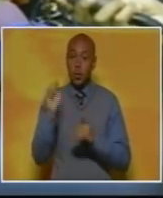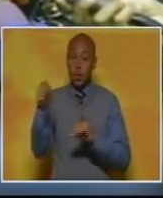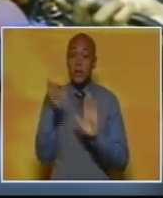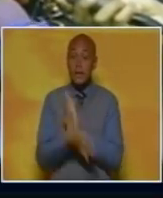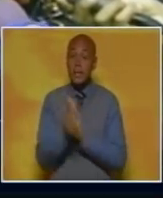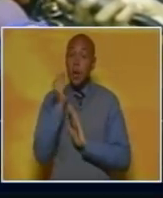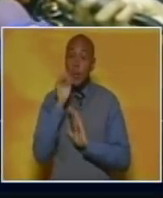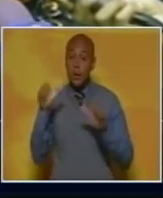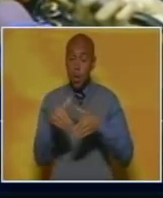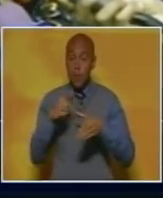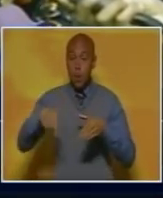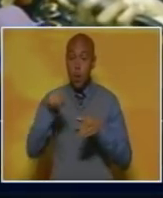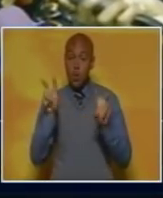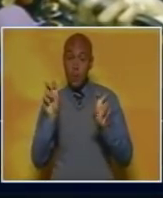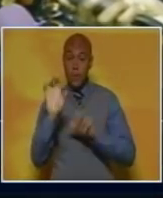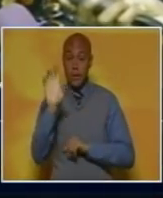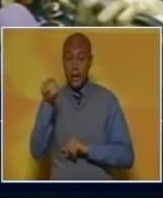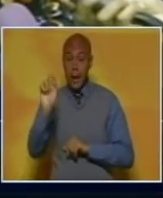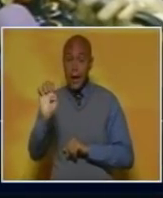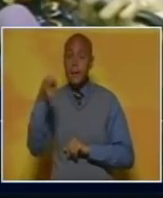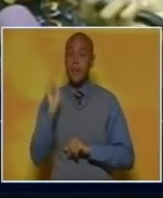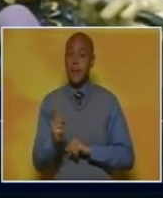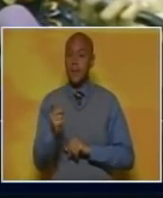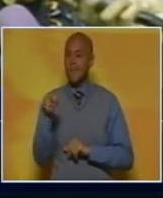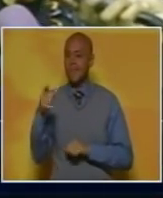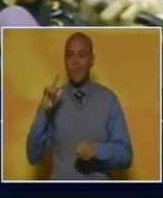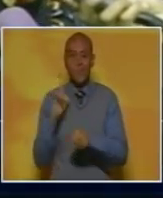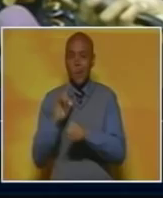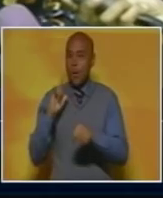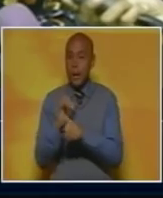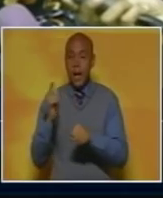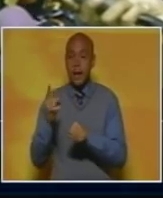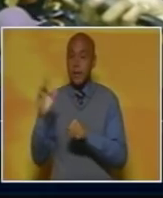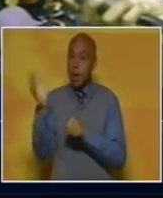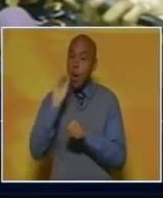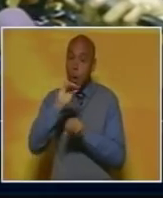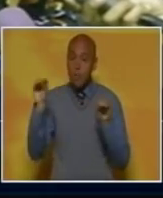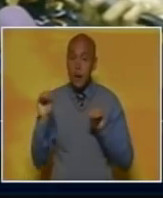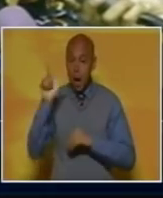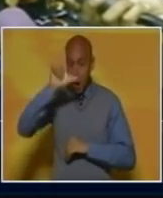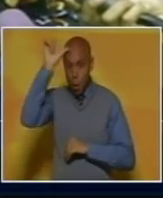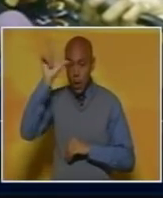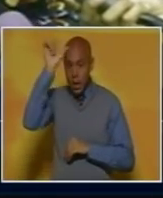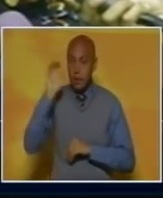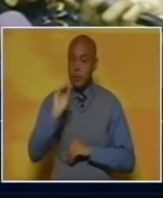la designación de un nuevo CNE no asisten a las convocatorias del diputado Luis Parra.